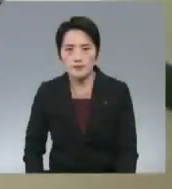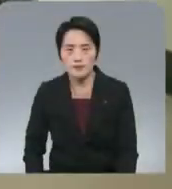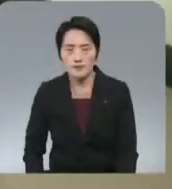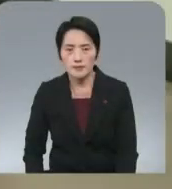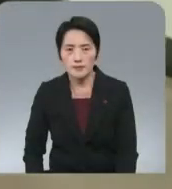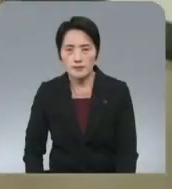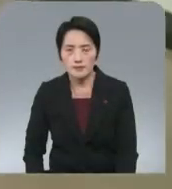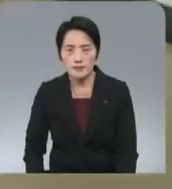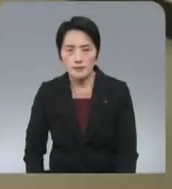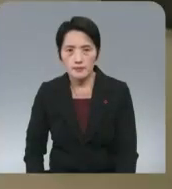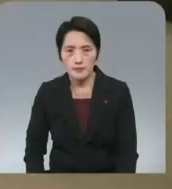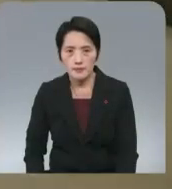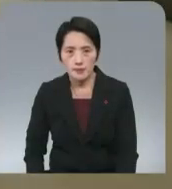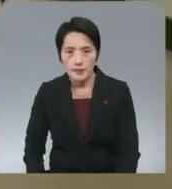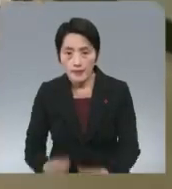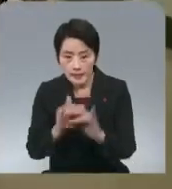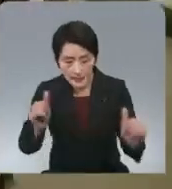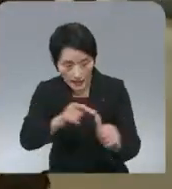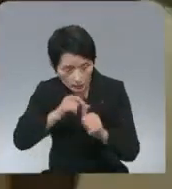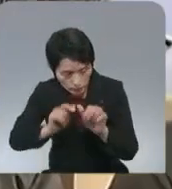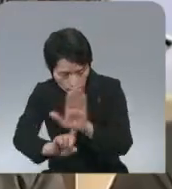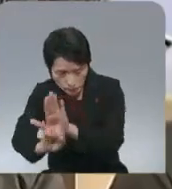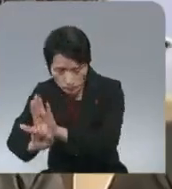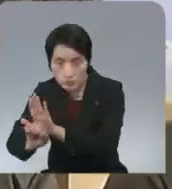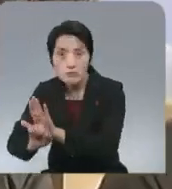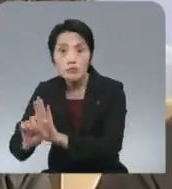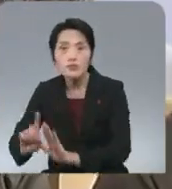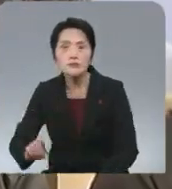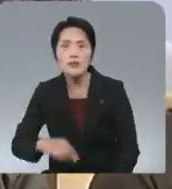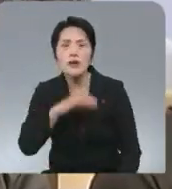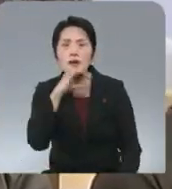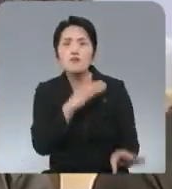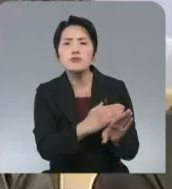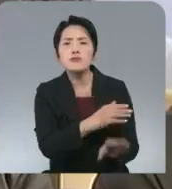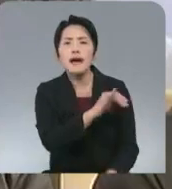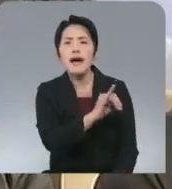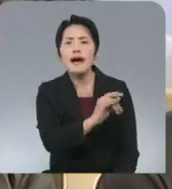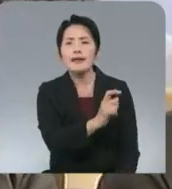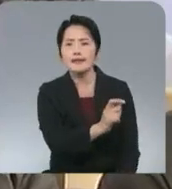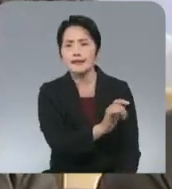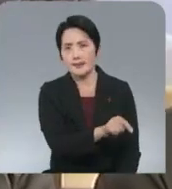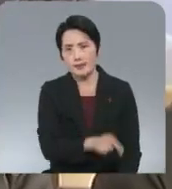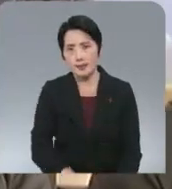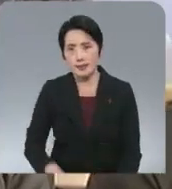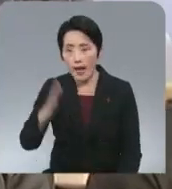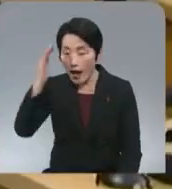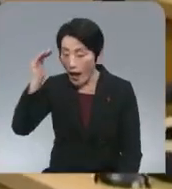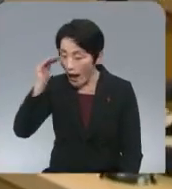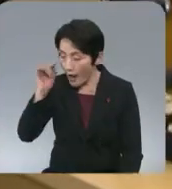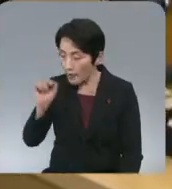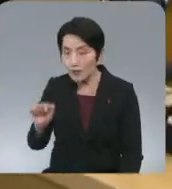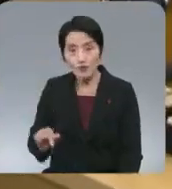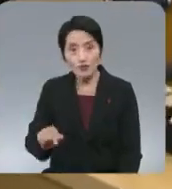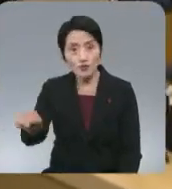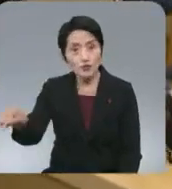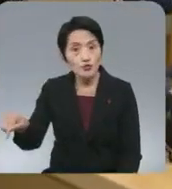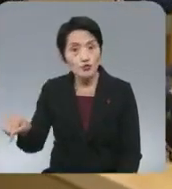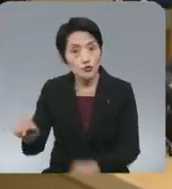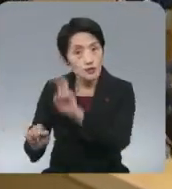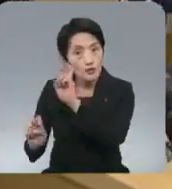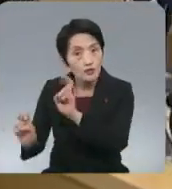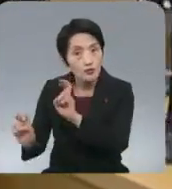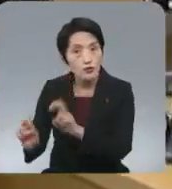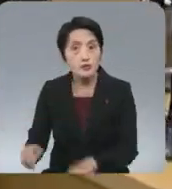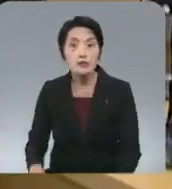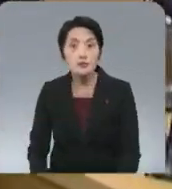el gobierno surcoreano alertado del riesgo de falsificación de identidad y nacionalidad por parte de trabajadores norcoreanos del sector